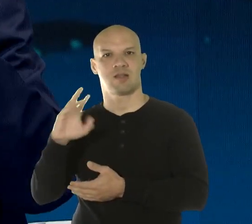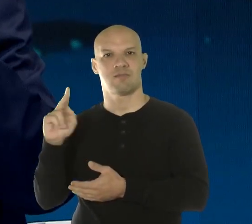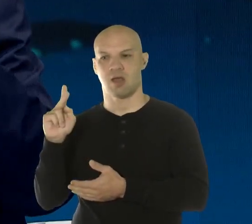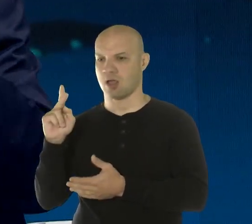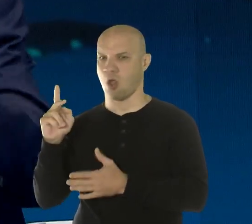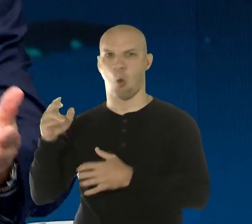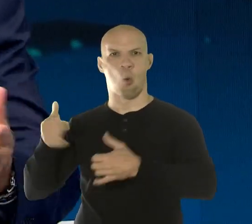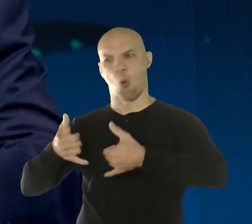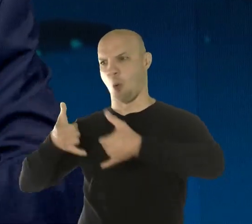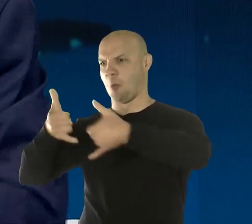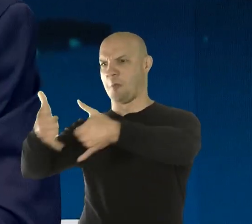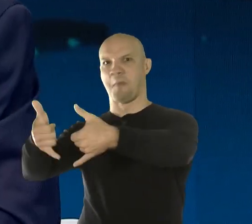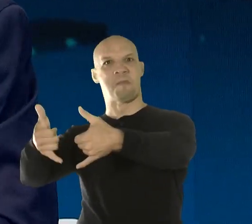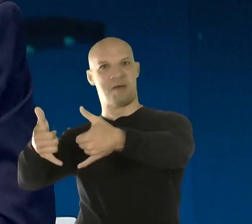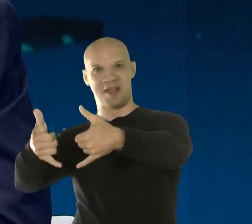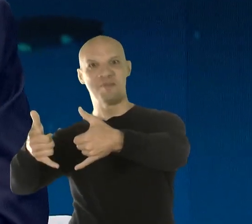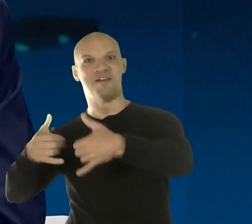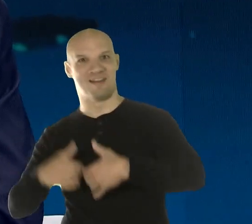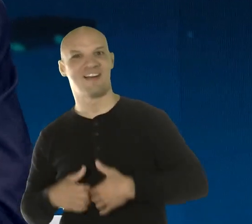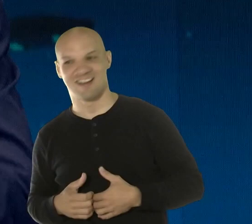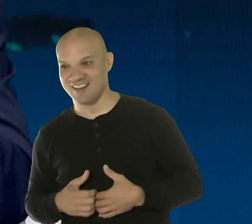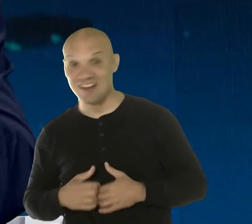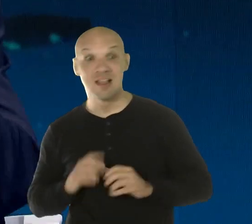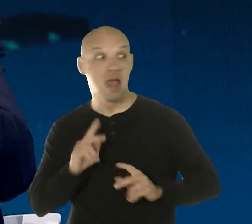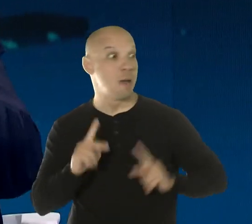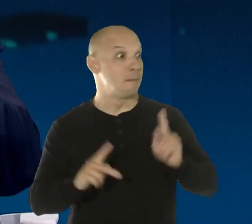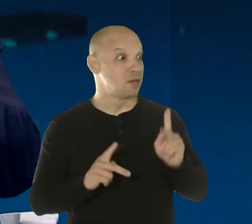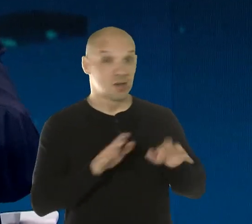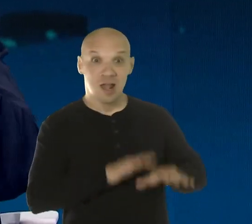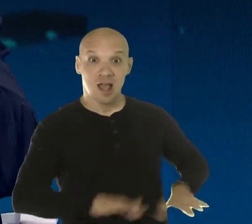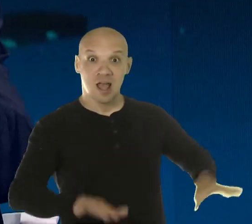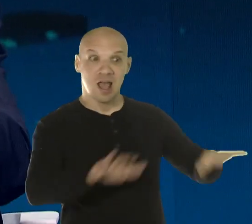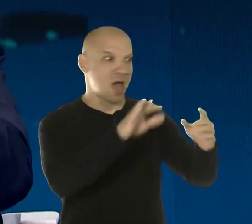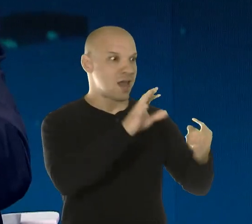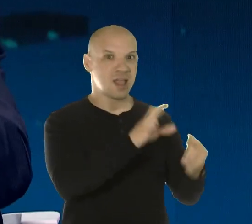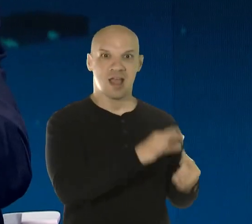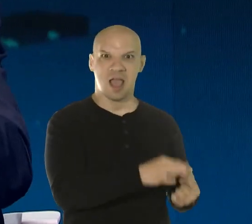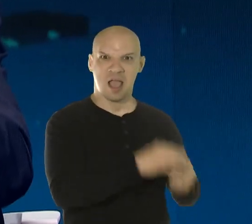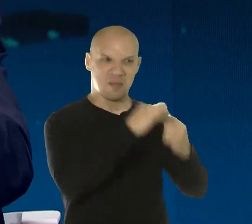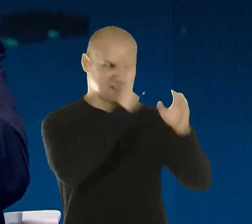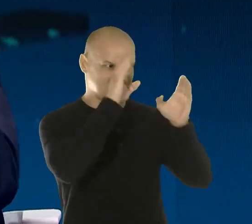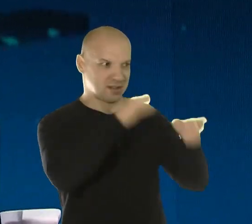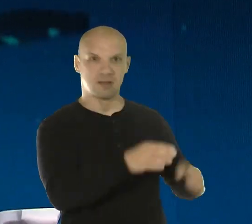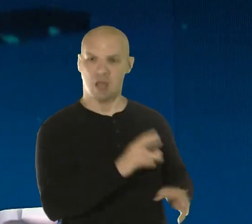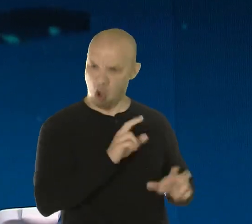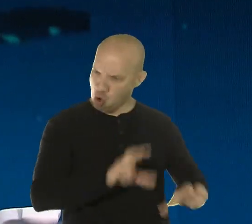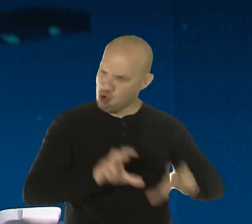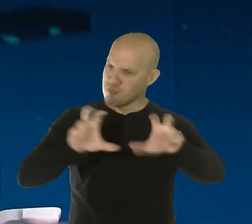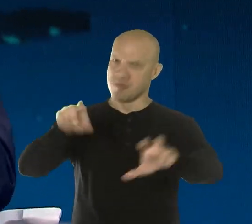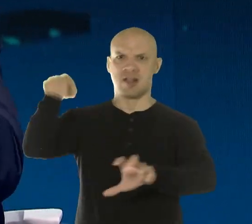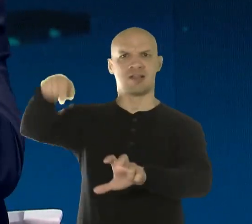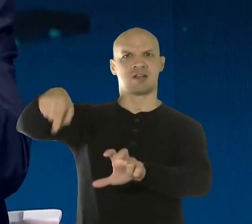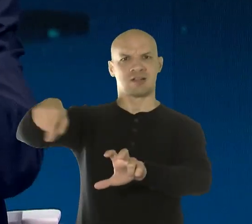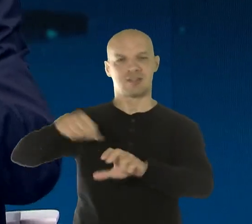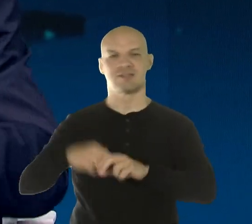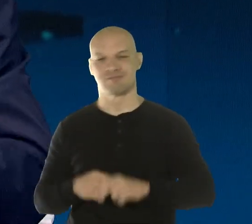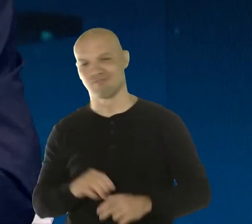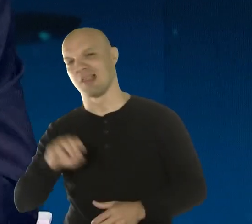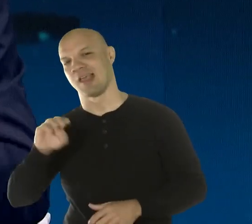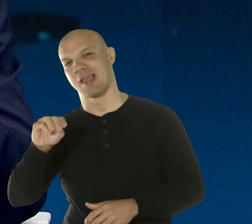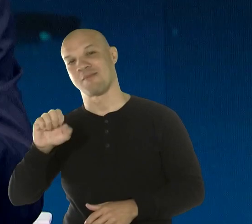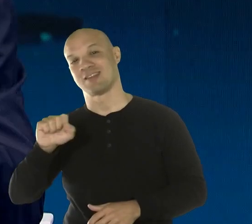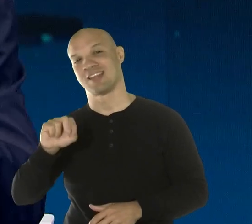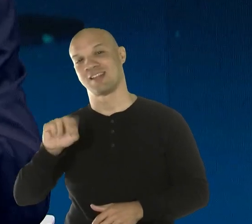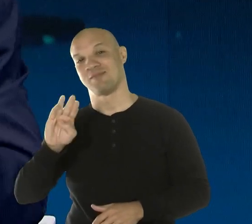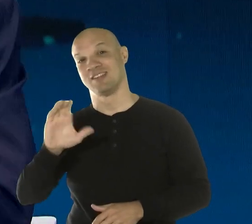había personas en los medios especializados, inviertan, esto es una buena inversión, por no decir MSNBC. Esta